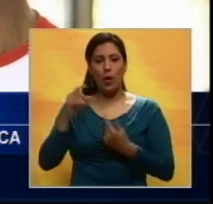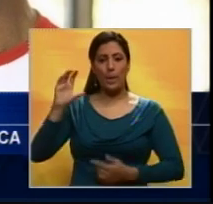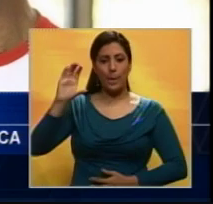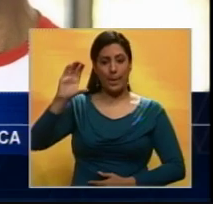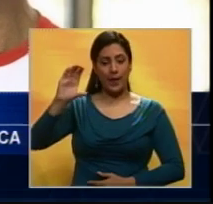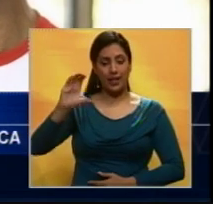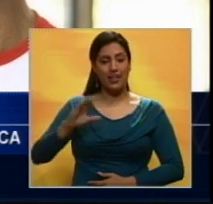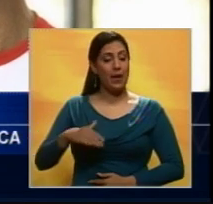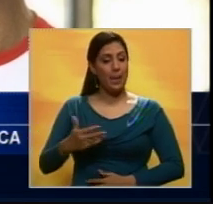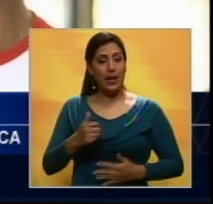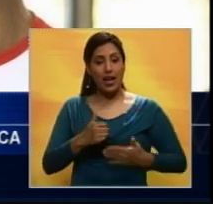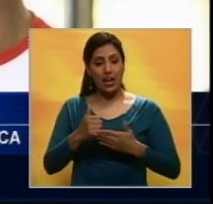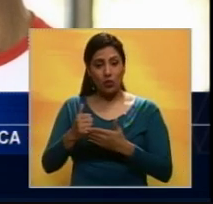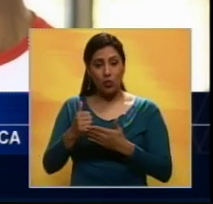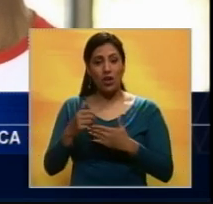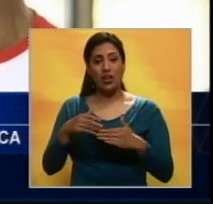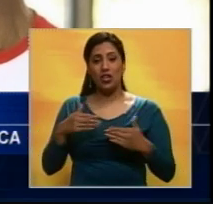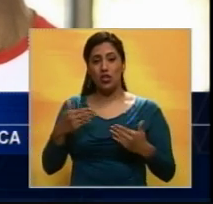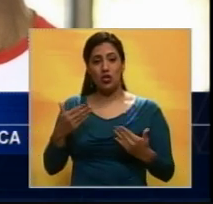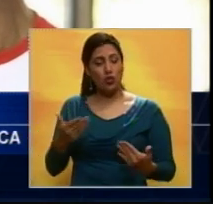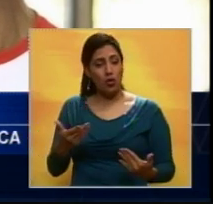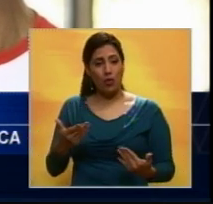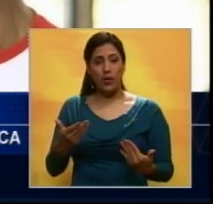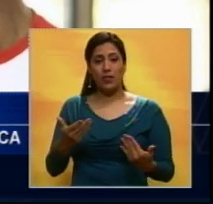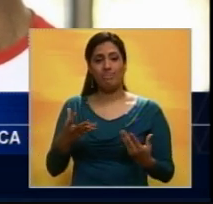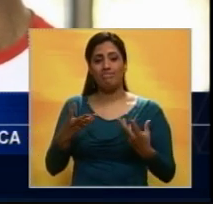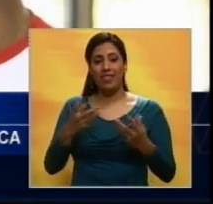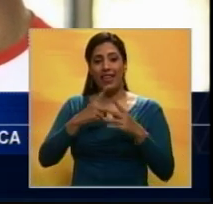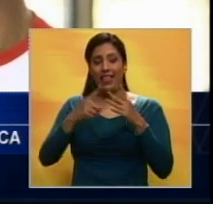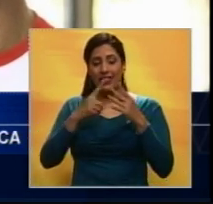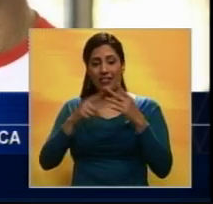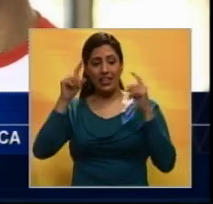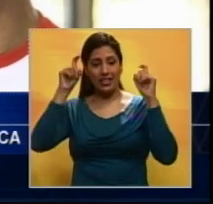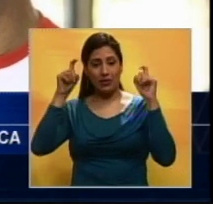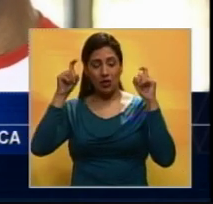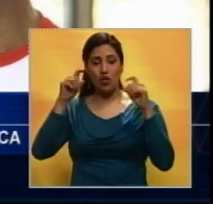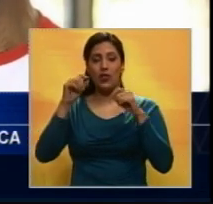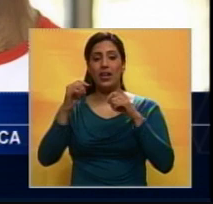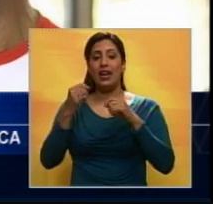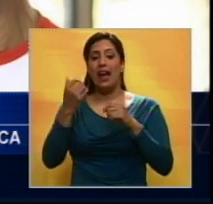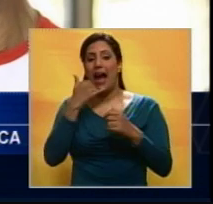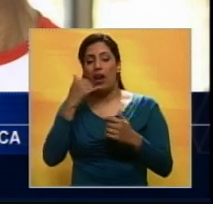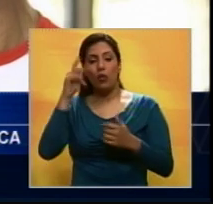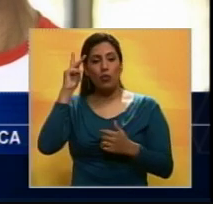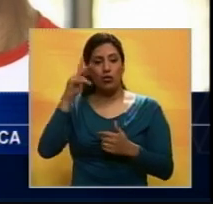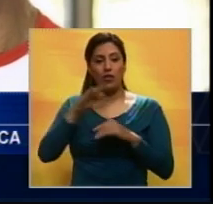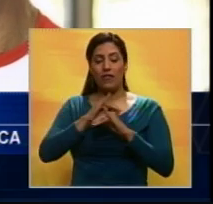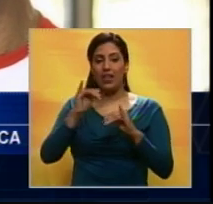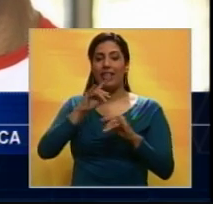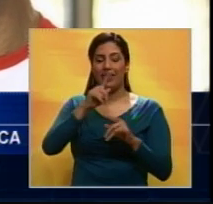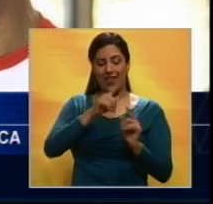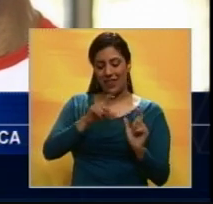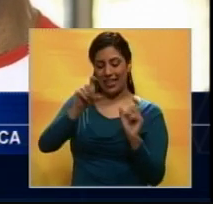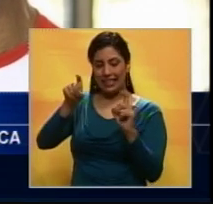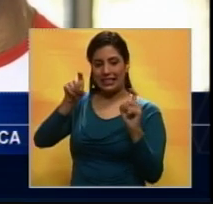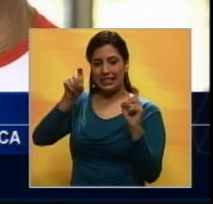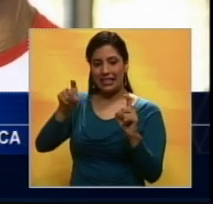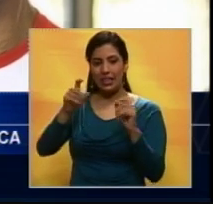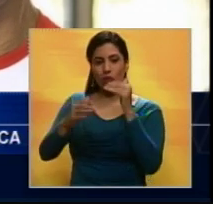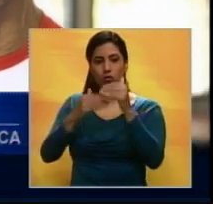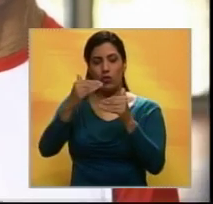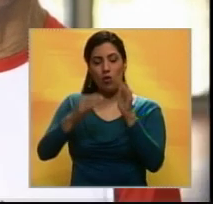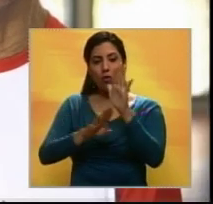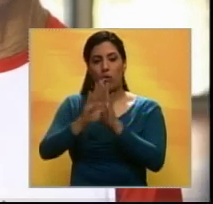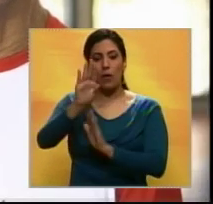país para ayudar a la formación de los diferentes entrenadores e instructores que al final son los que van a hacer